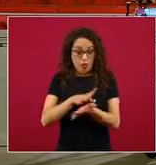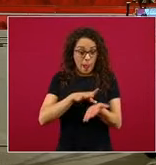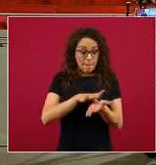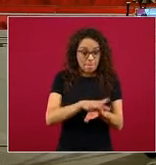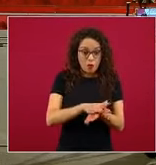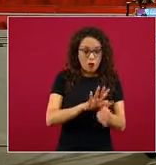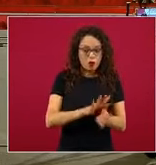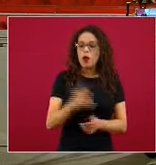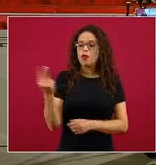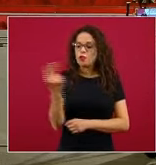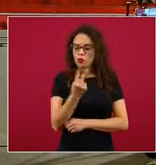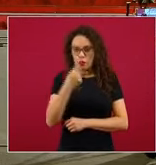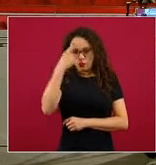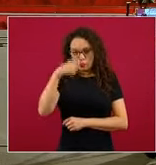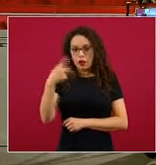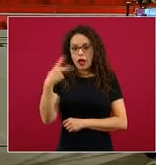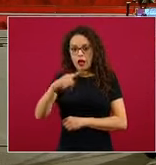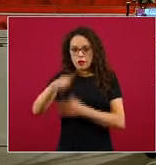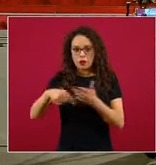en los dos.